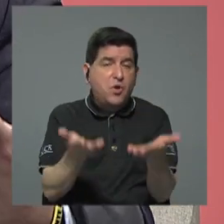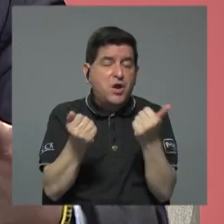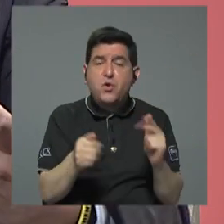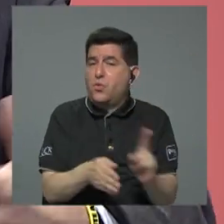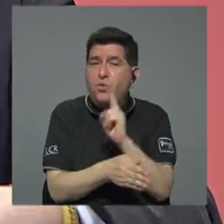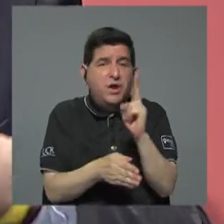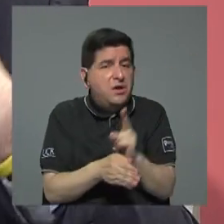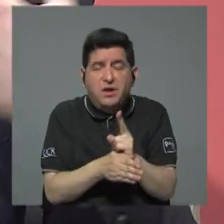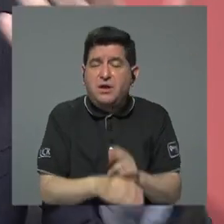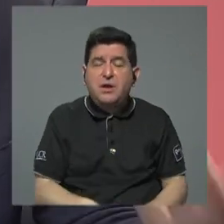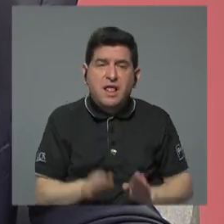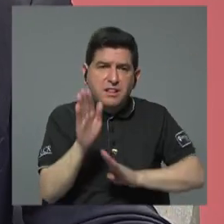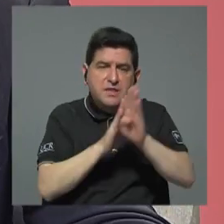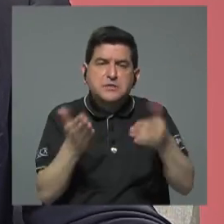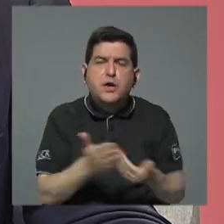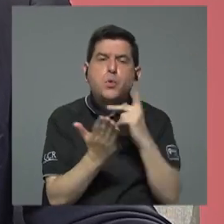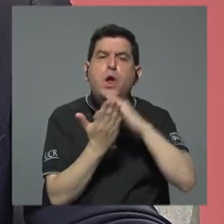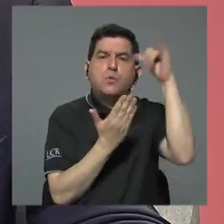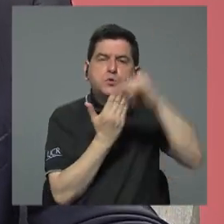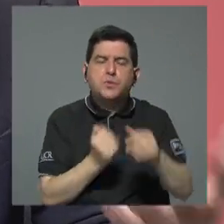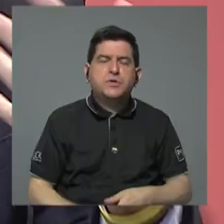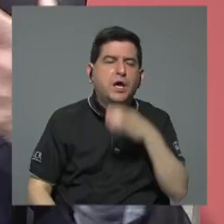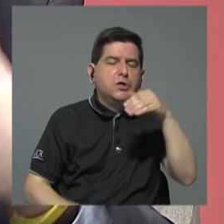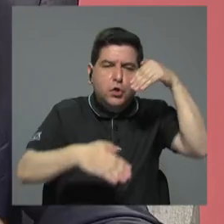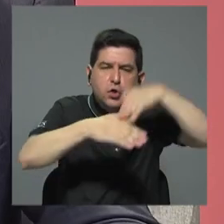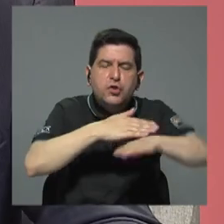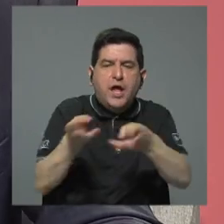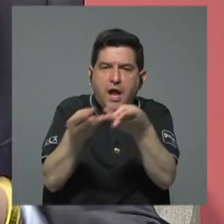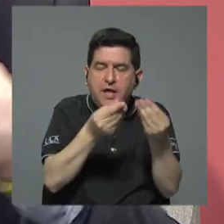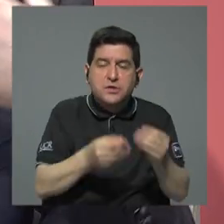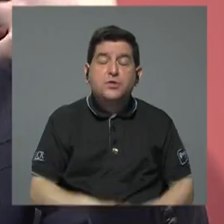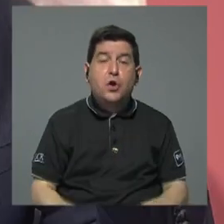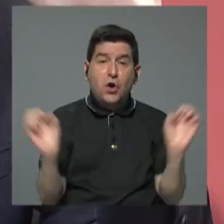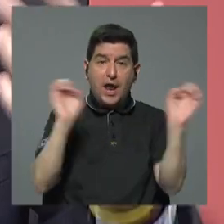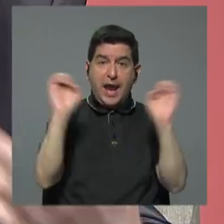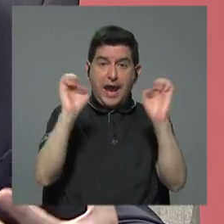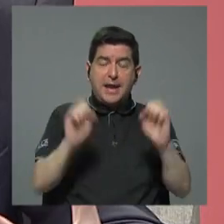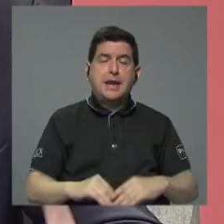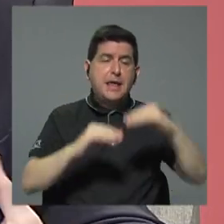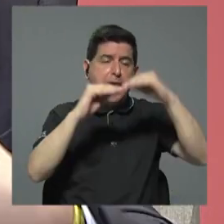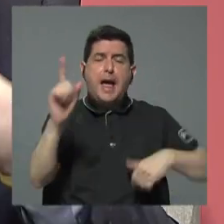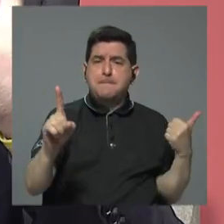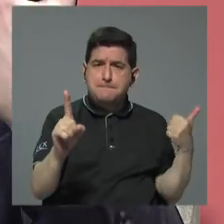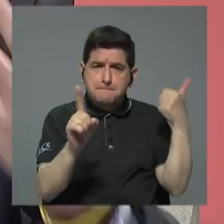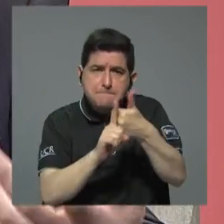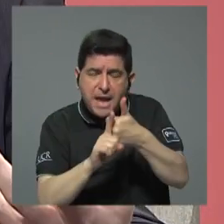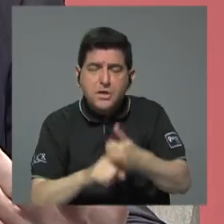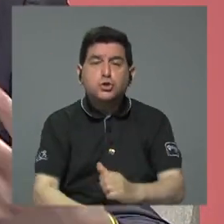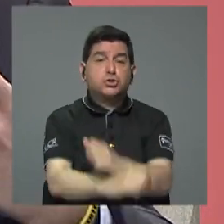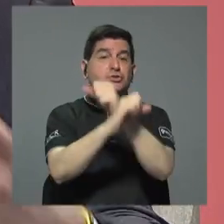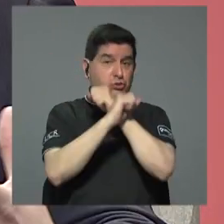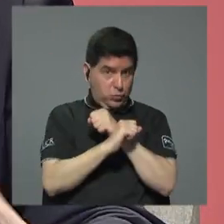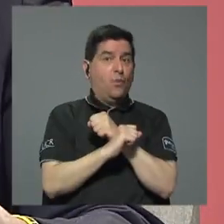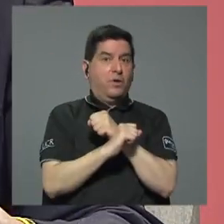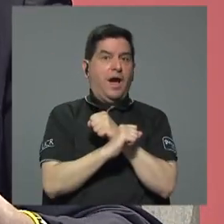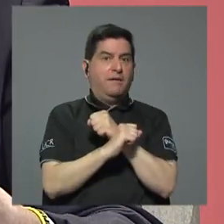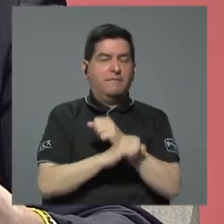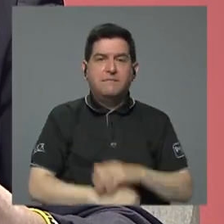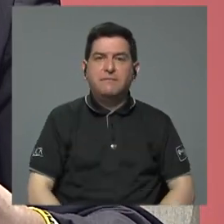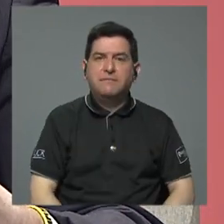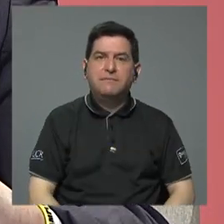en práctica para desarrollar nuevos proyectos geotérmicos, que también es una energía de mucho menor impacto, mucho más segura. Entonces,